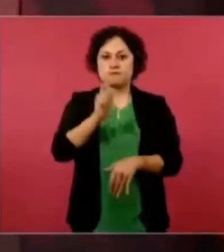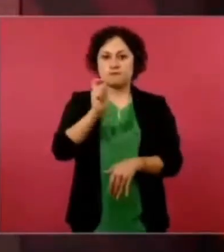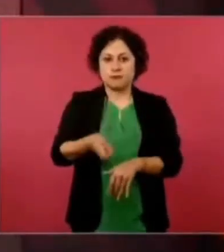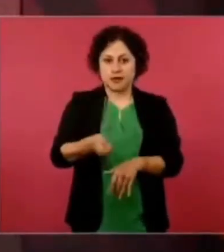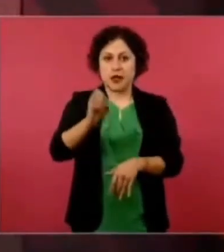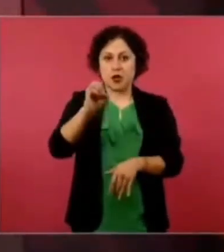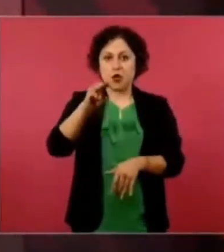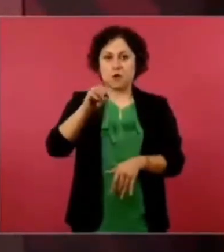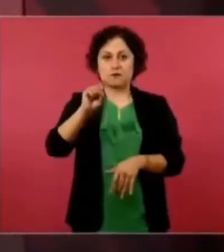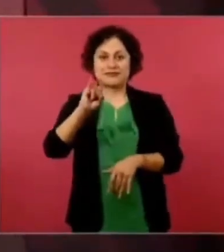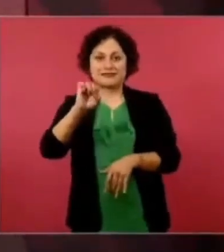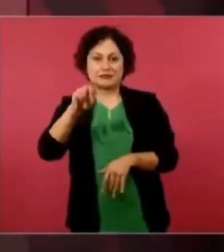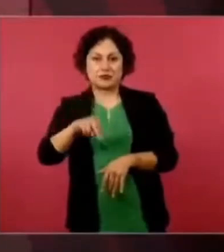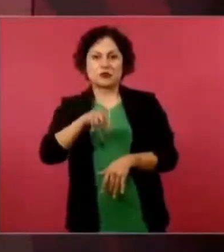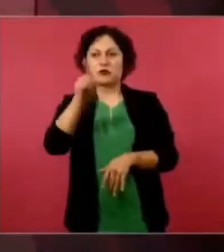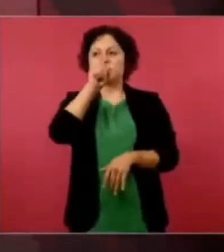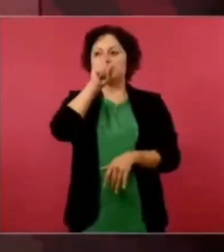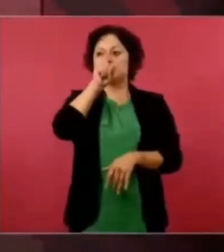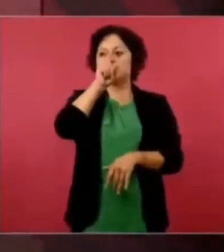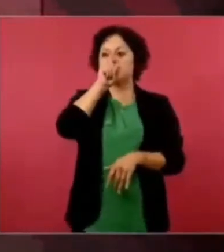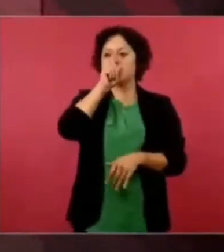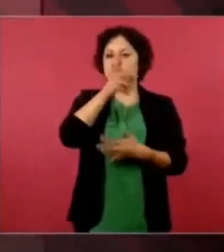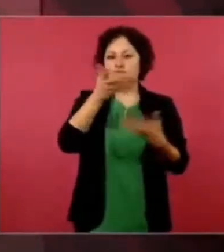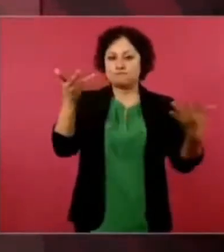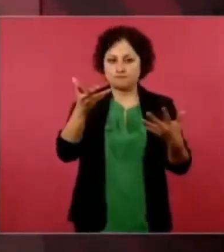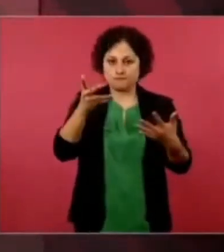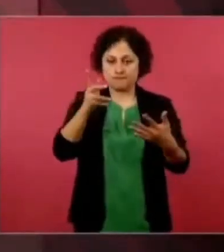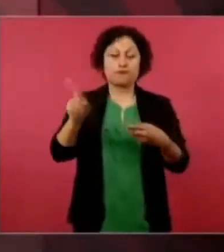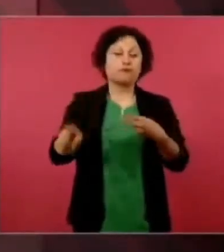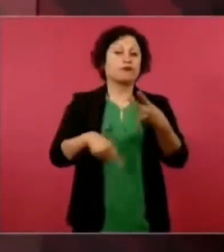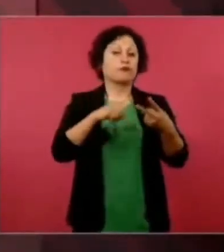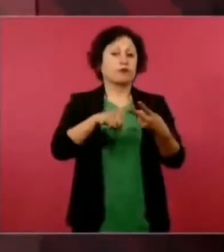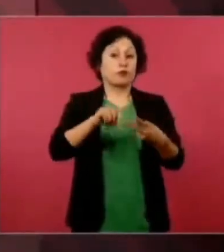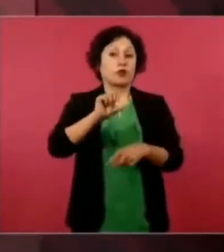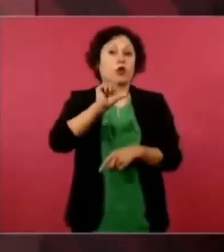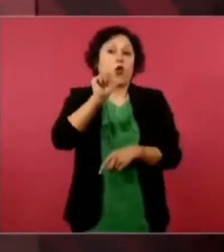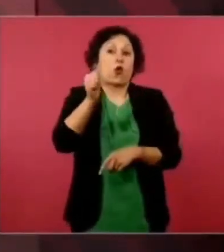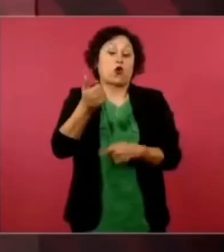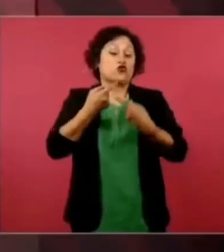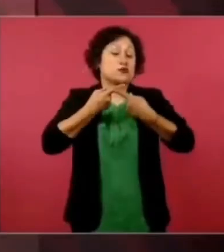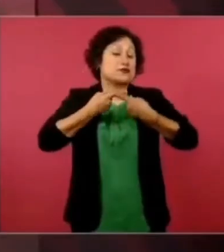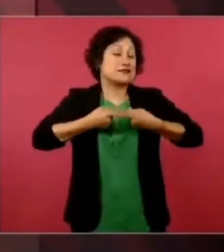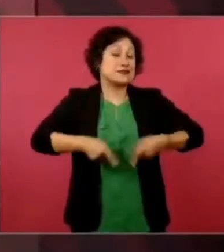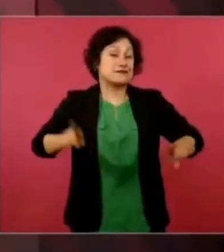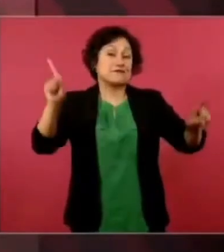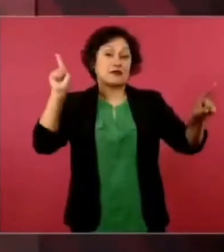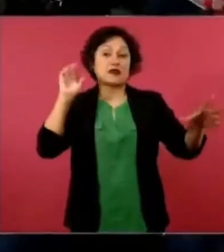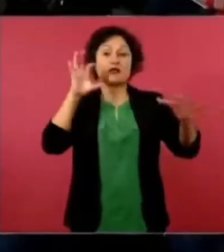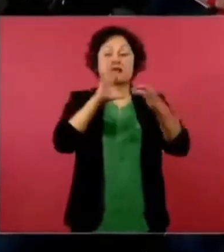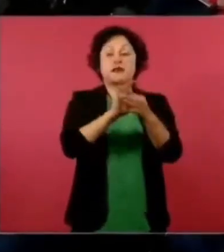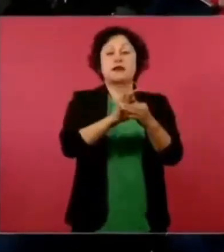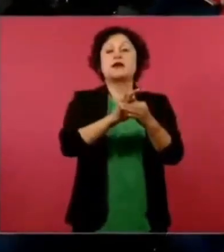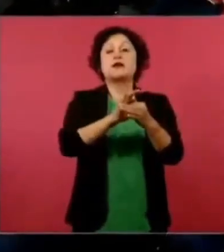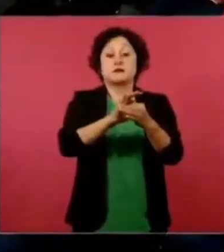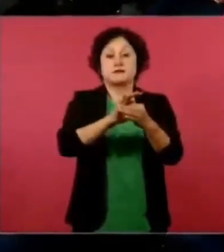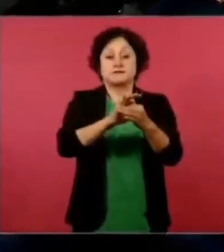otro, vínculos con la delincuencia organizada, que eso,